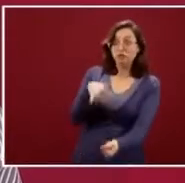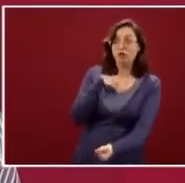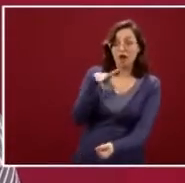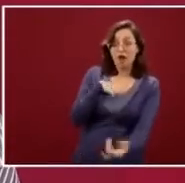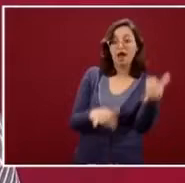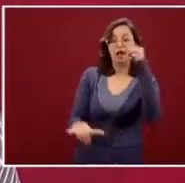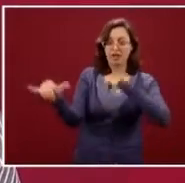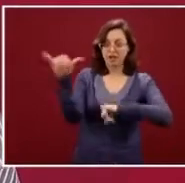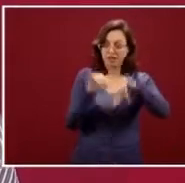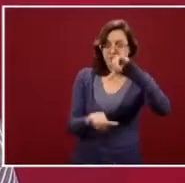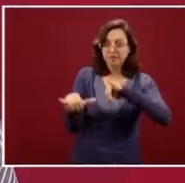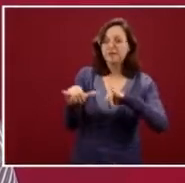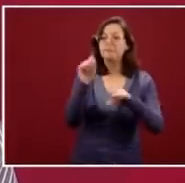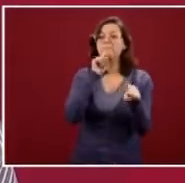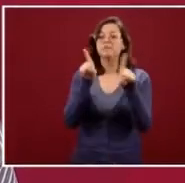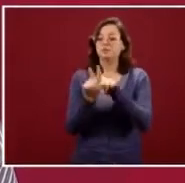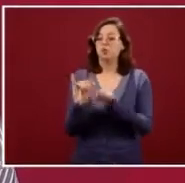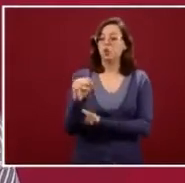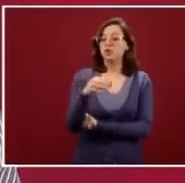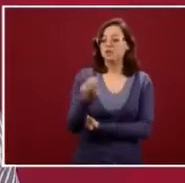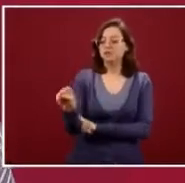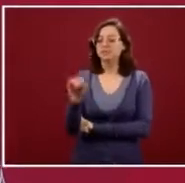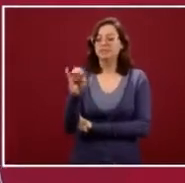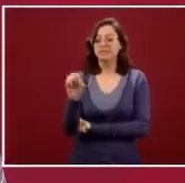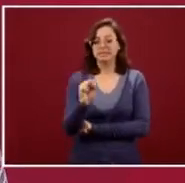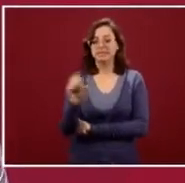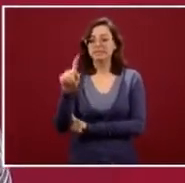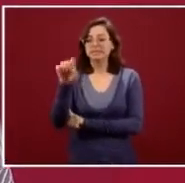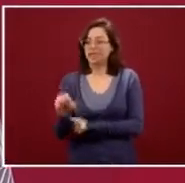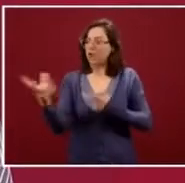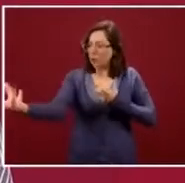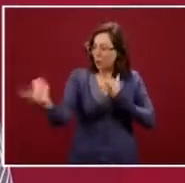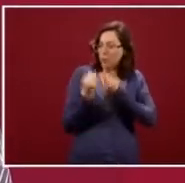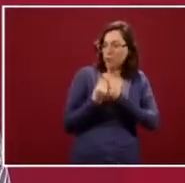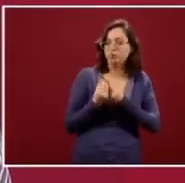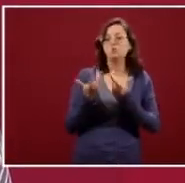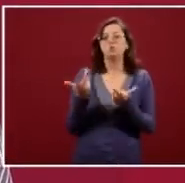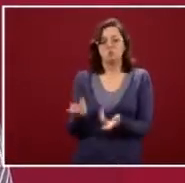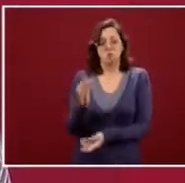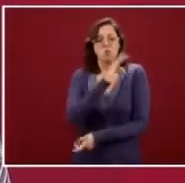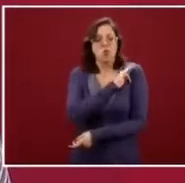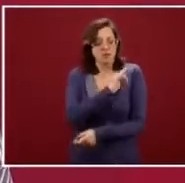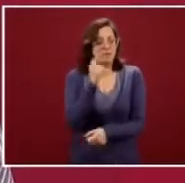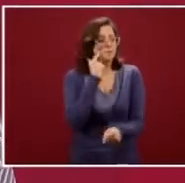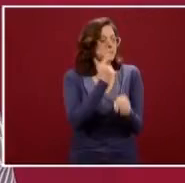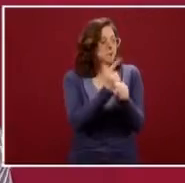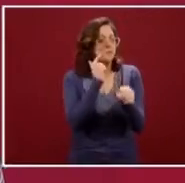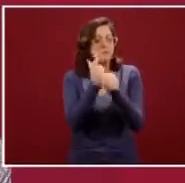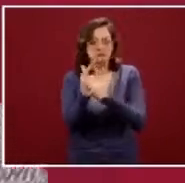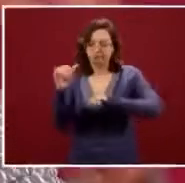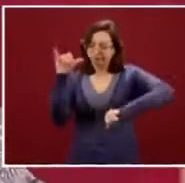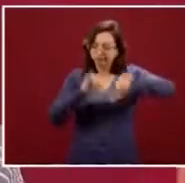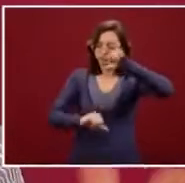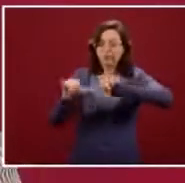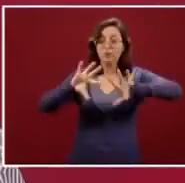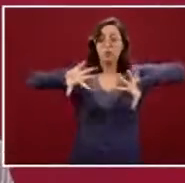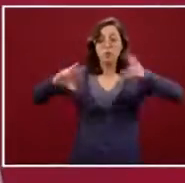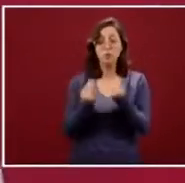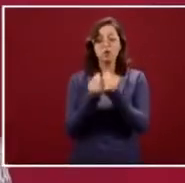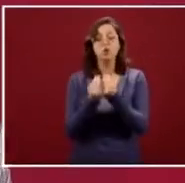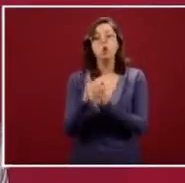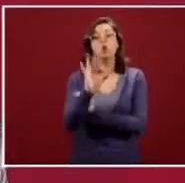también del Seguro Social y del ISSSTE se incorporaron a esta capacidad diagnóstica. Y con eso tenemos